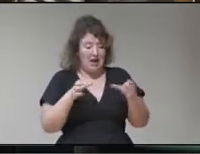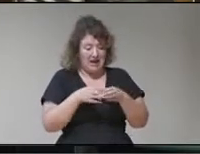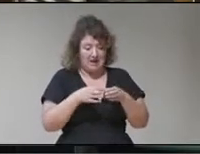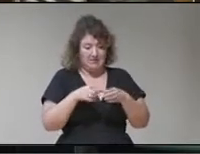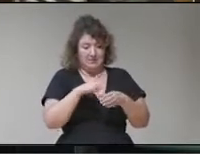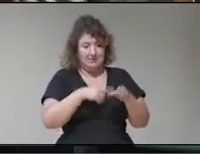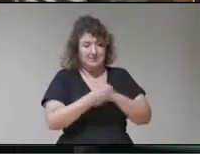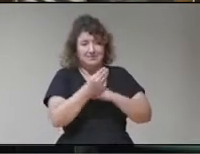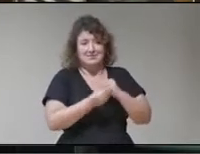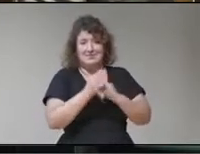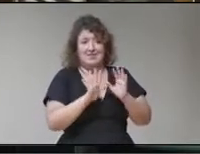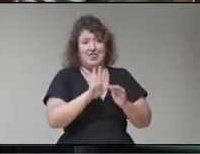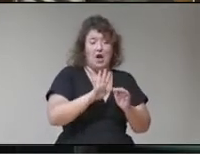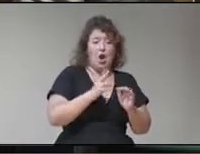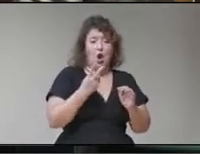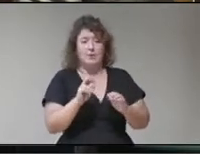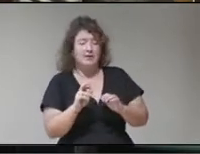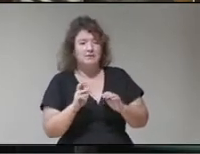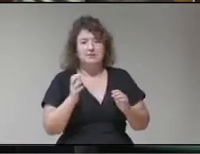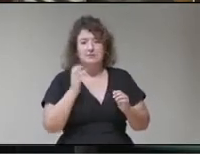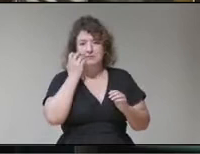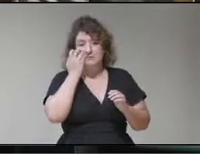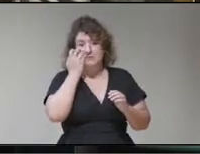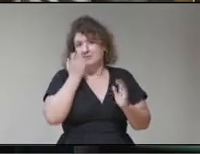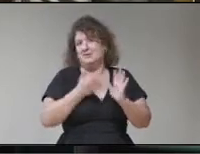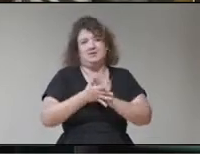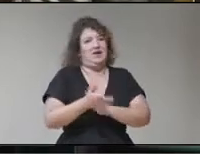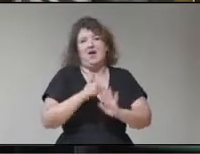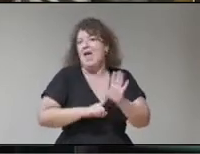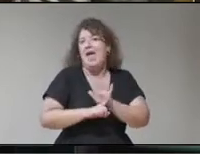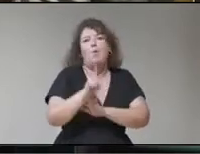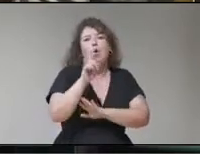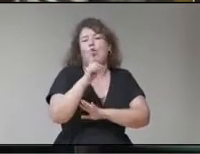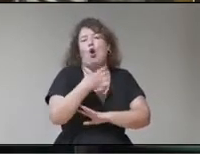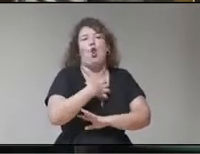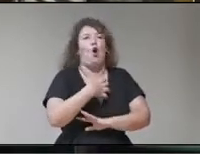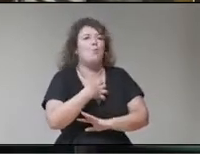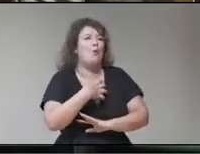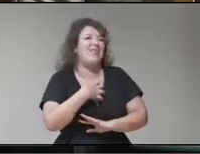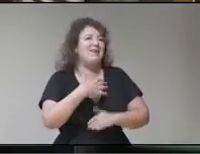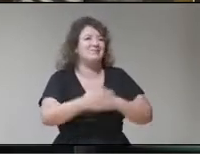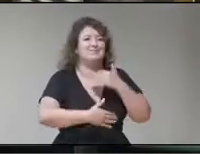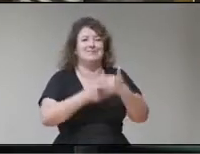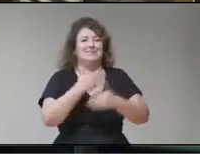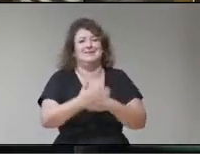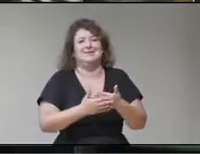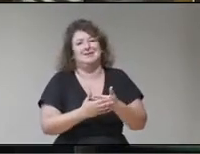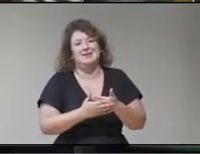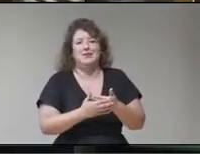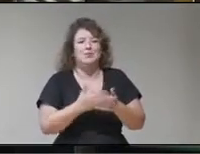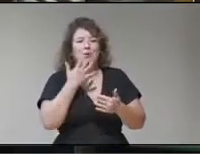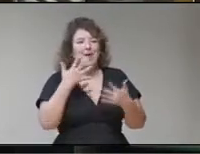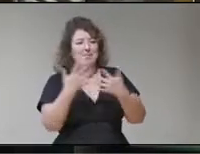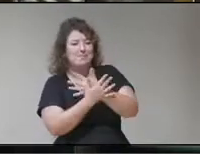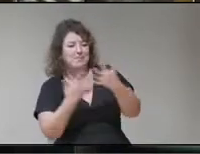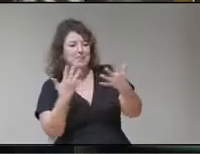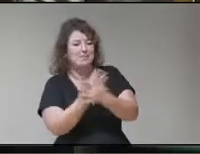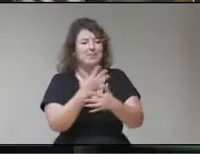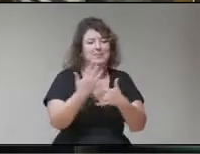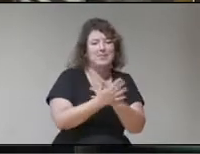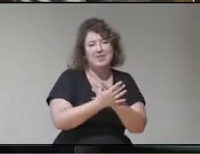lo tanto, no podemos hacer, o evolutivamente no podíamos hacer muchos juegos con